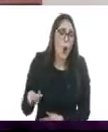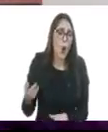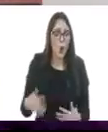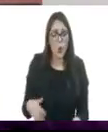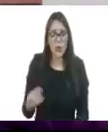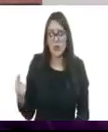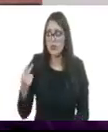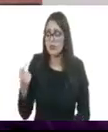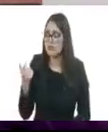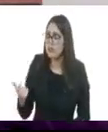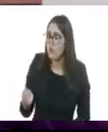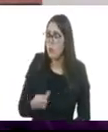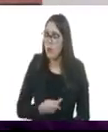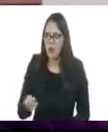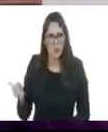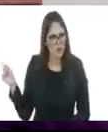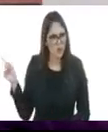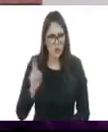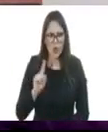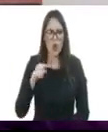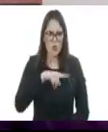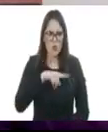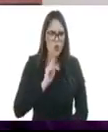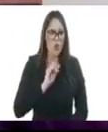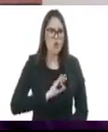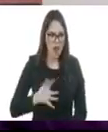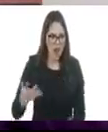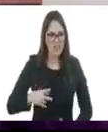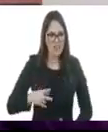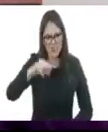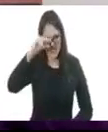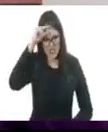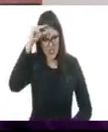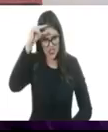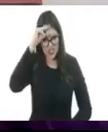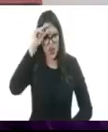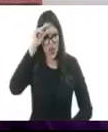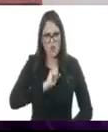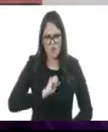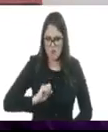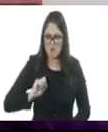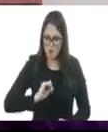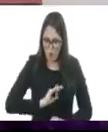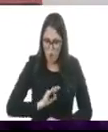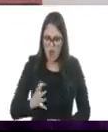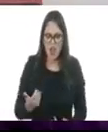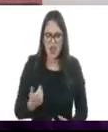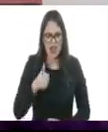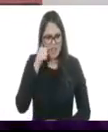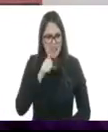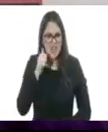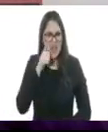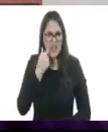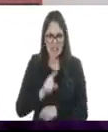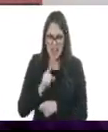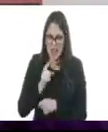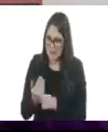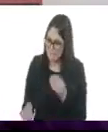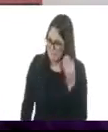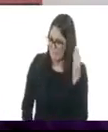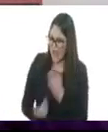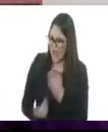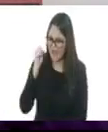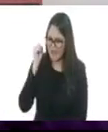muy inteligentes, muy brillantes, que trabajan todos los días, que se levantan a trabajar, que tienen hijos, que ven